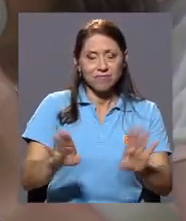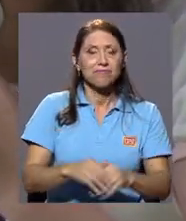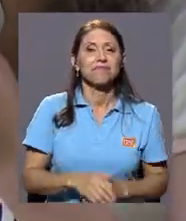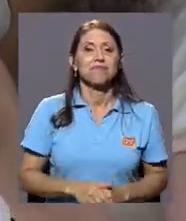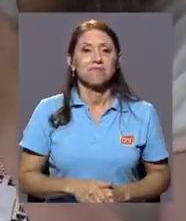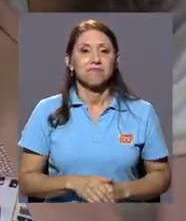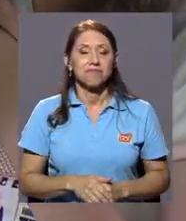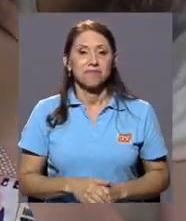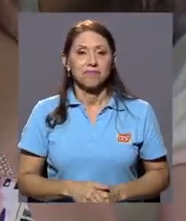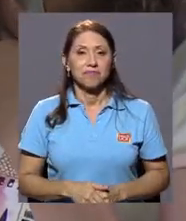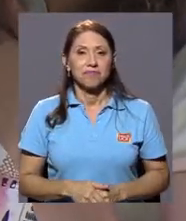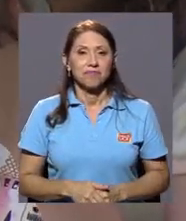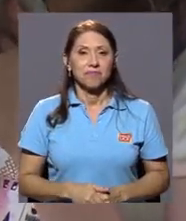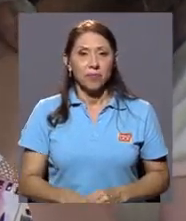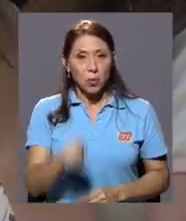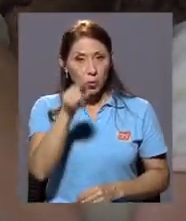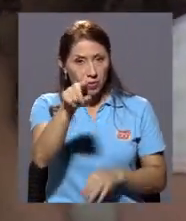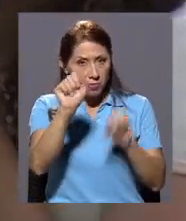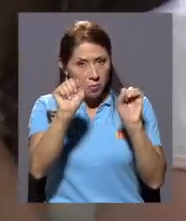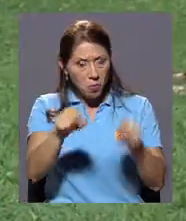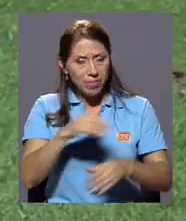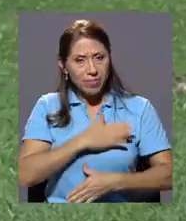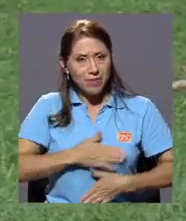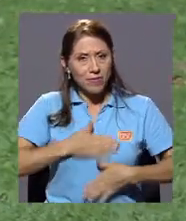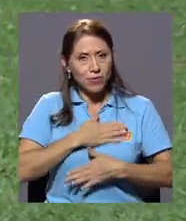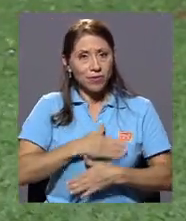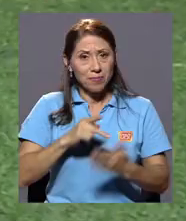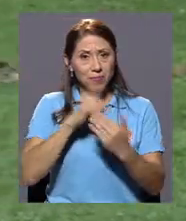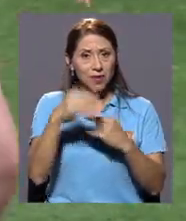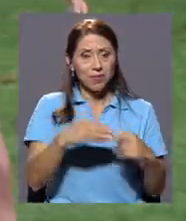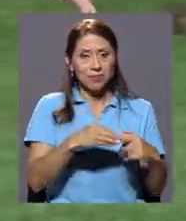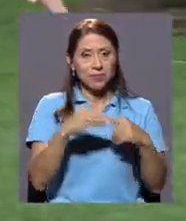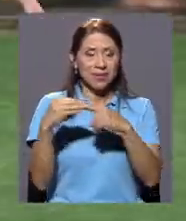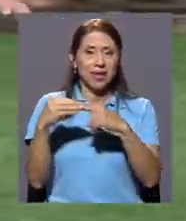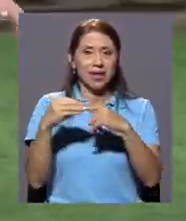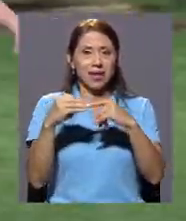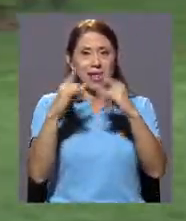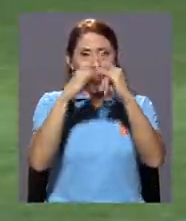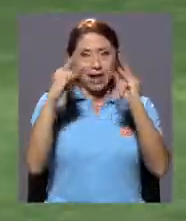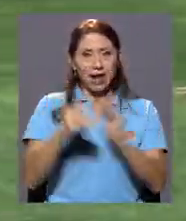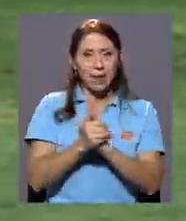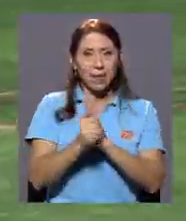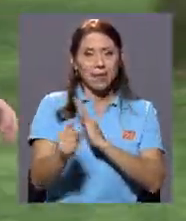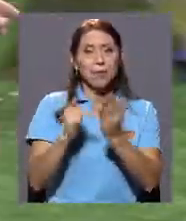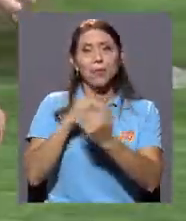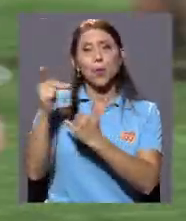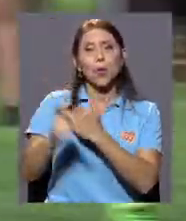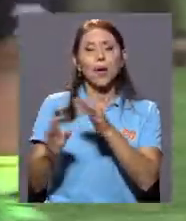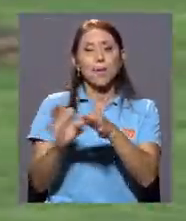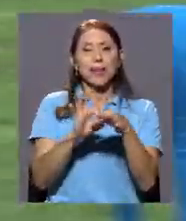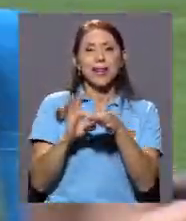incluso. Usted puede disfrutar el especial completo de Camp Abilities en el programa